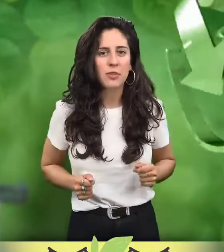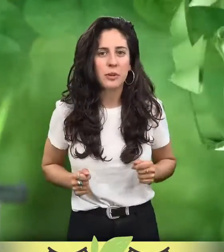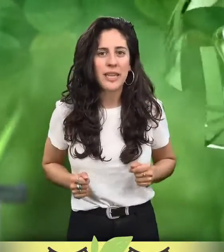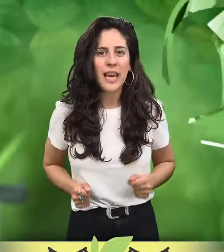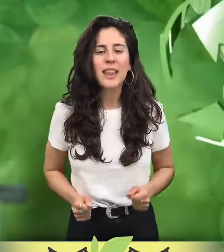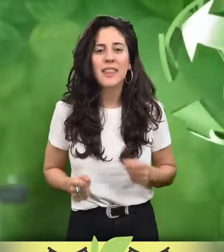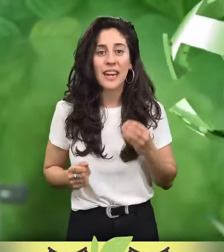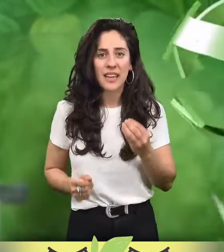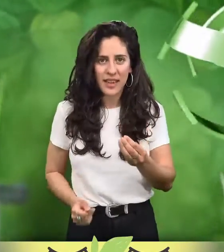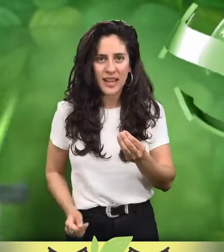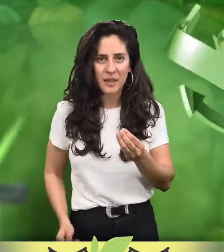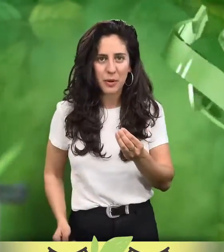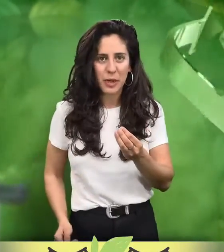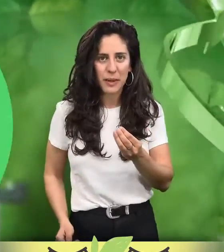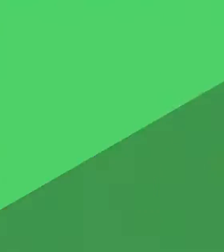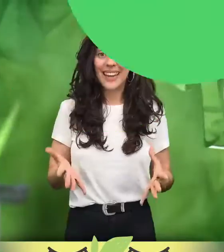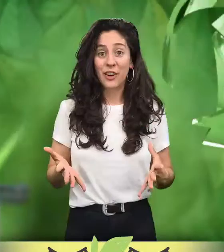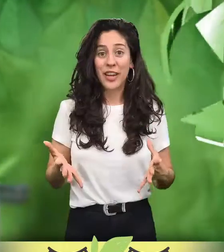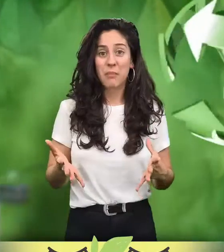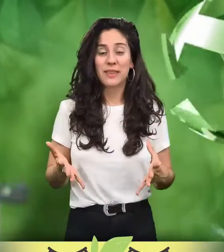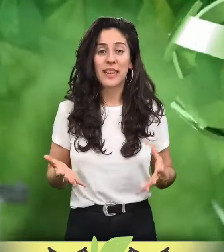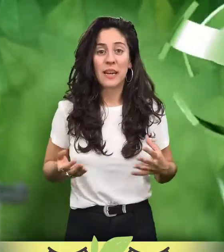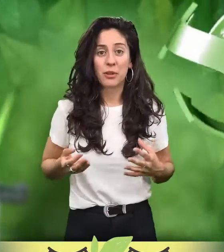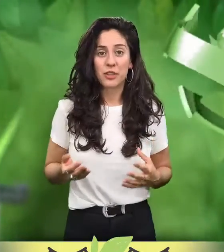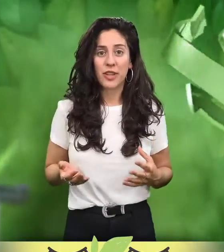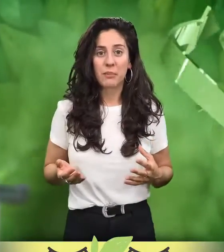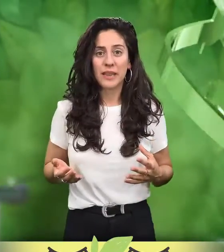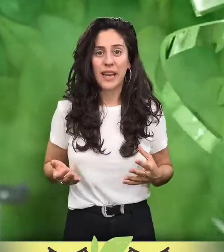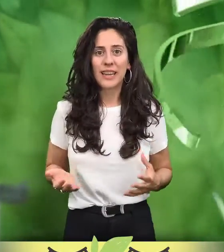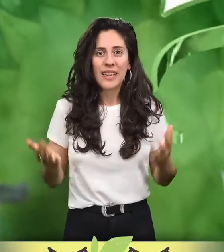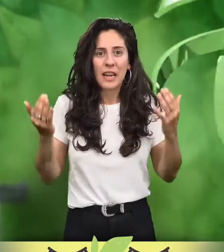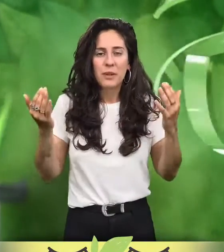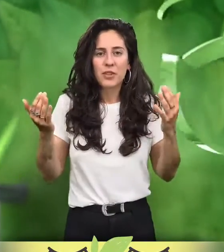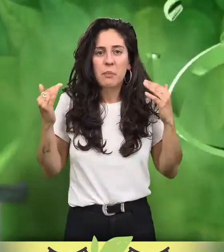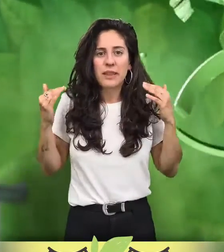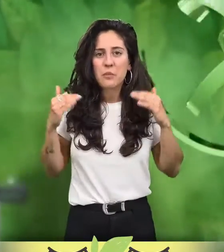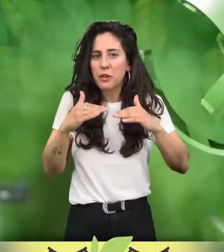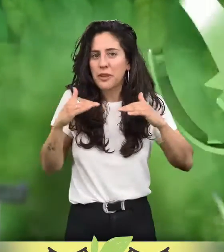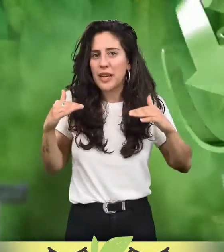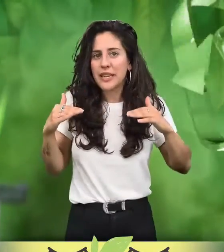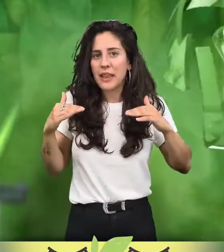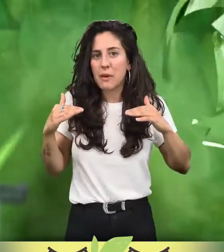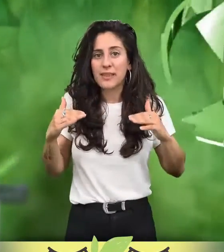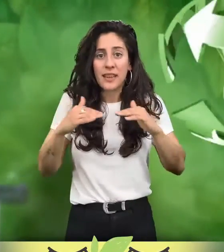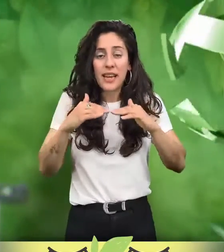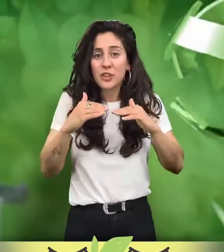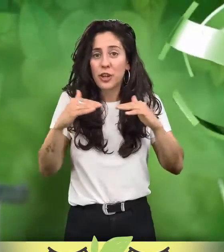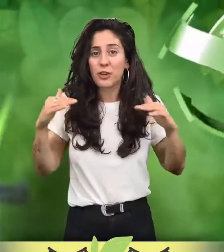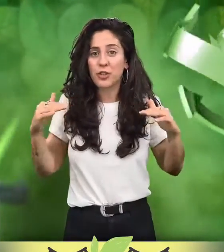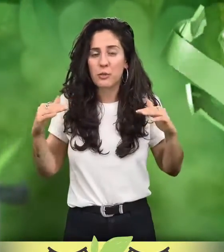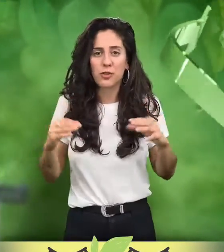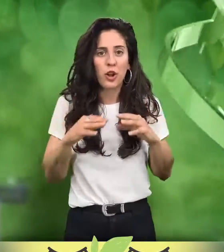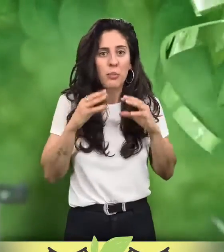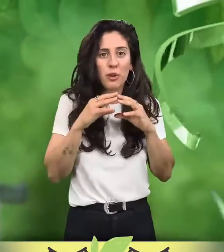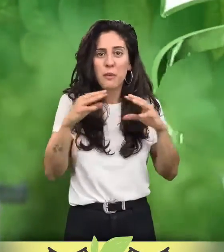fácil la posibilidad de registrar ese problema. A la hora de pensar en la protección ambiental, las personas partimos de nuestra línea de base, de aquello